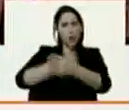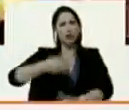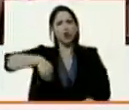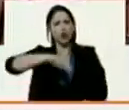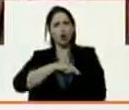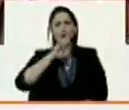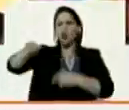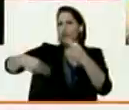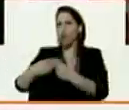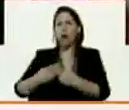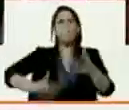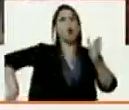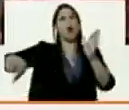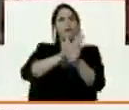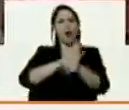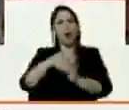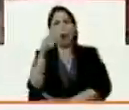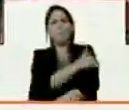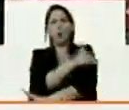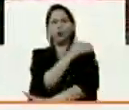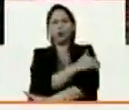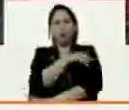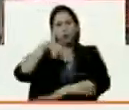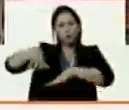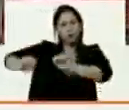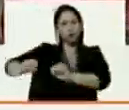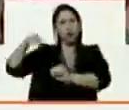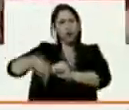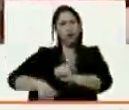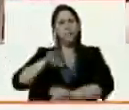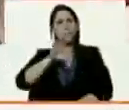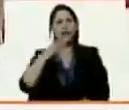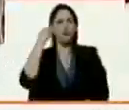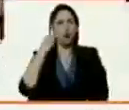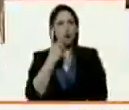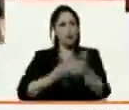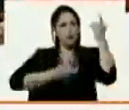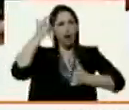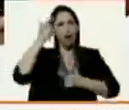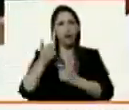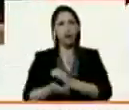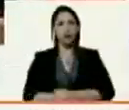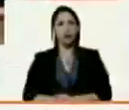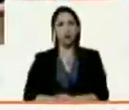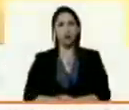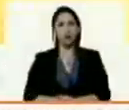más nunca volverá a la derecha a gobernar la patria de Bolívar y de Chávez.